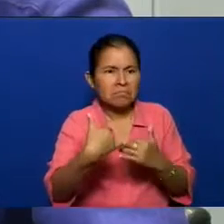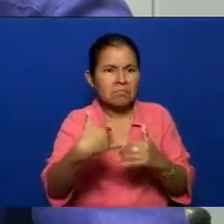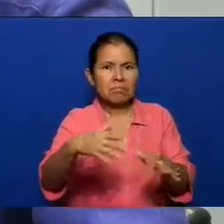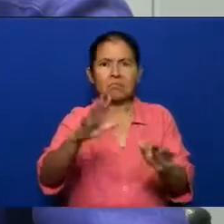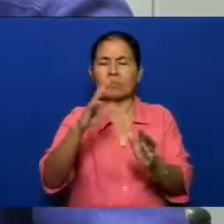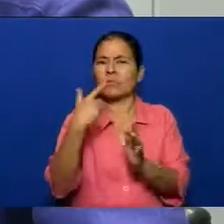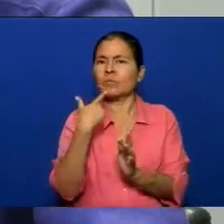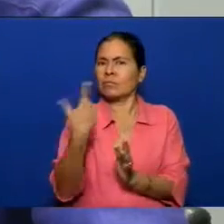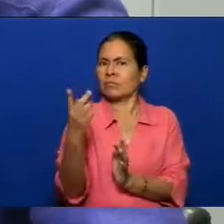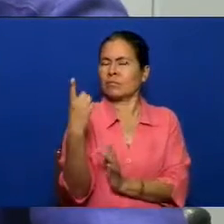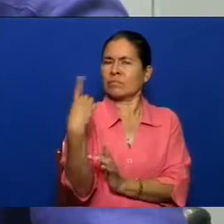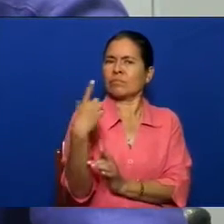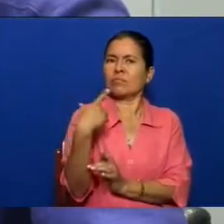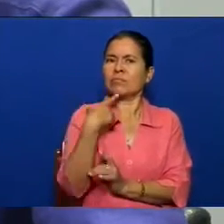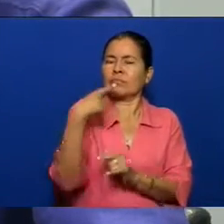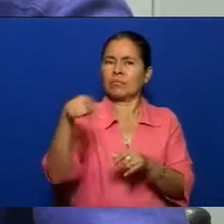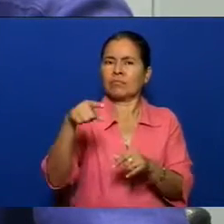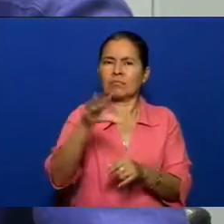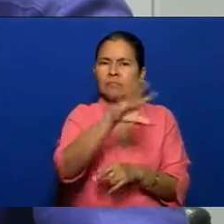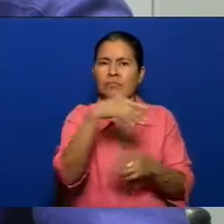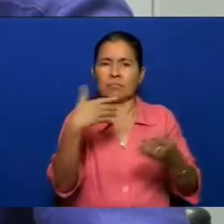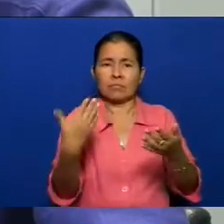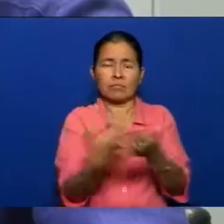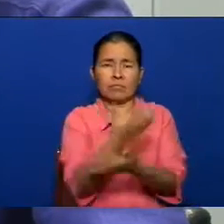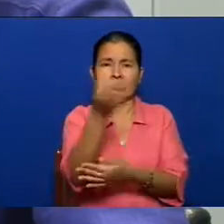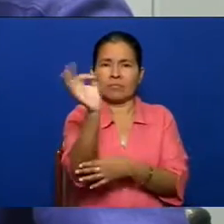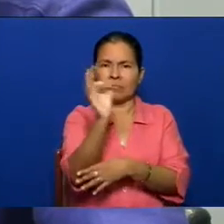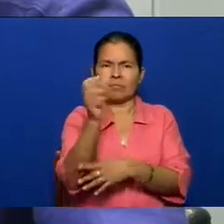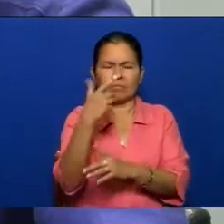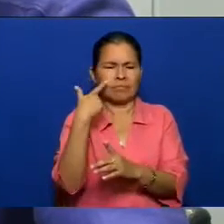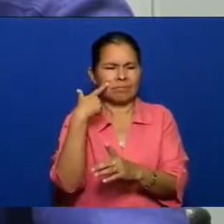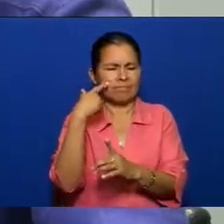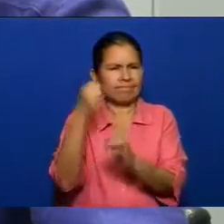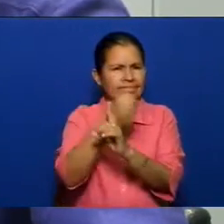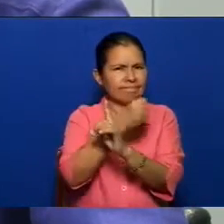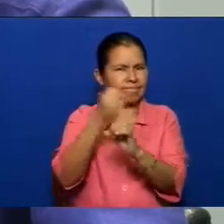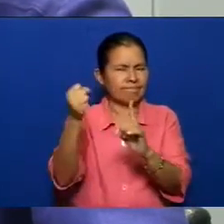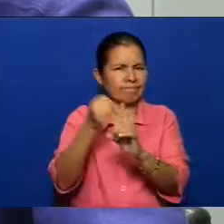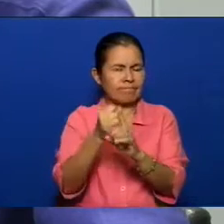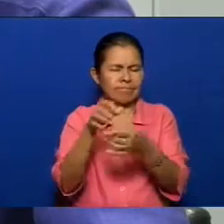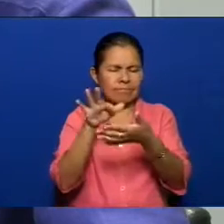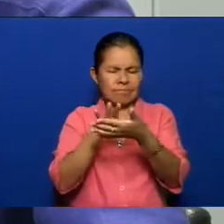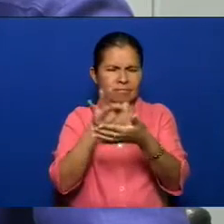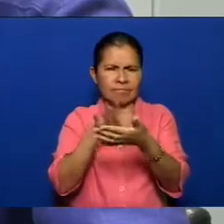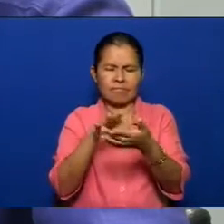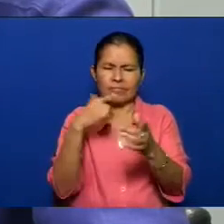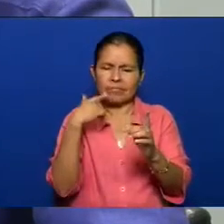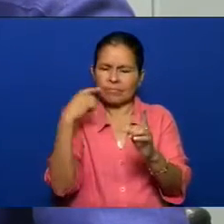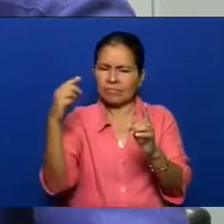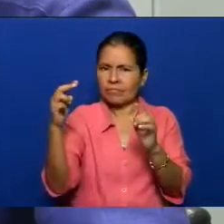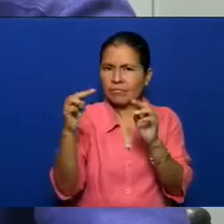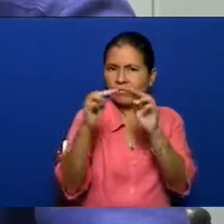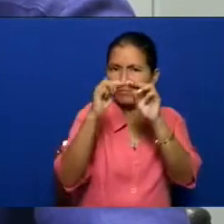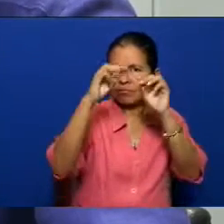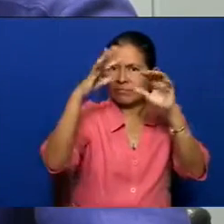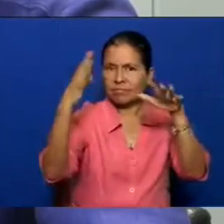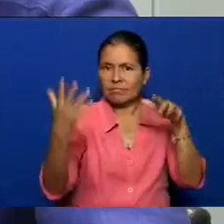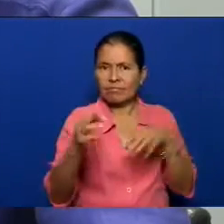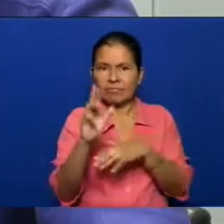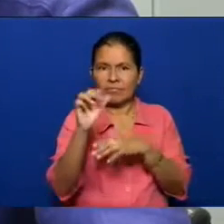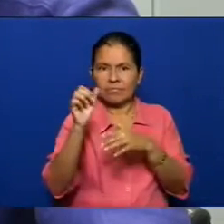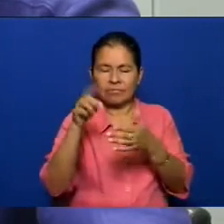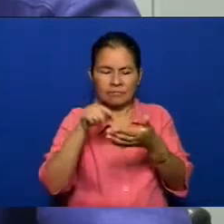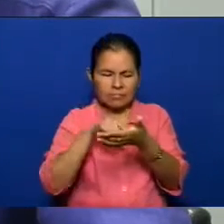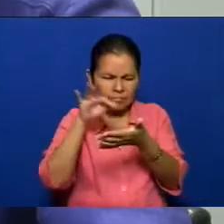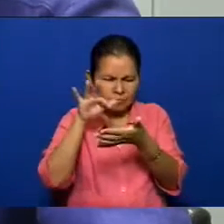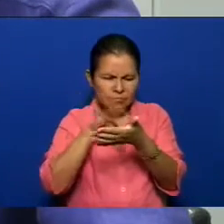la violencia tecnológica. Es decir, los niños que son acosados a través de las redes sociales,